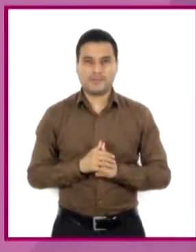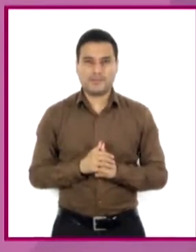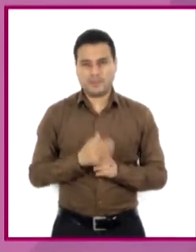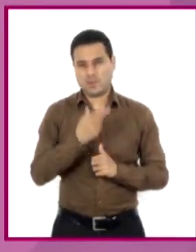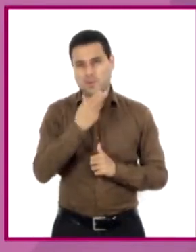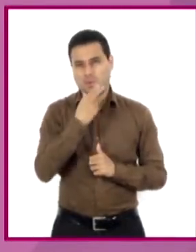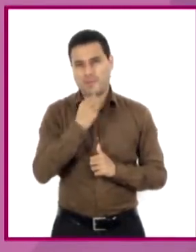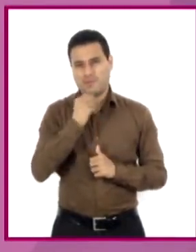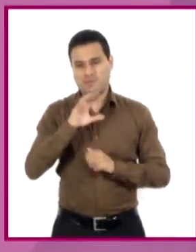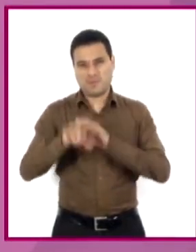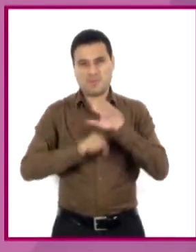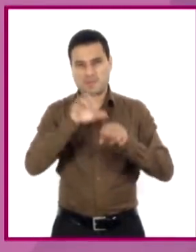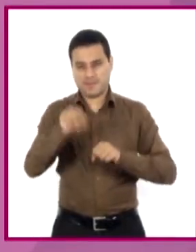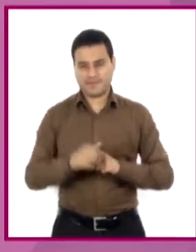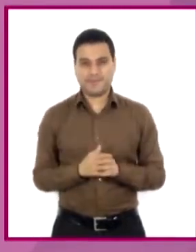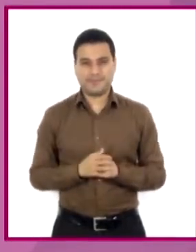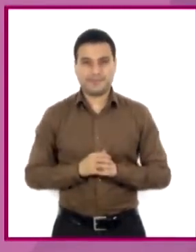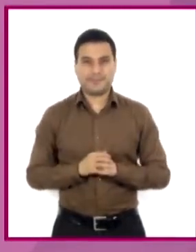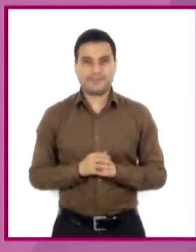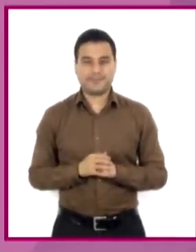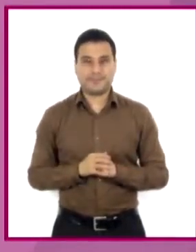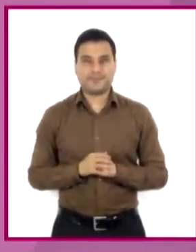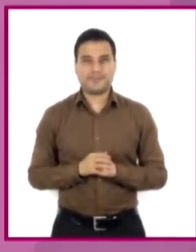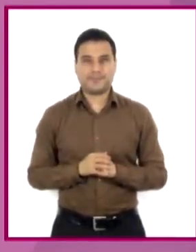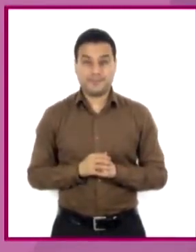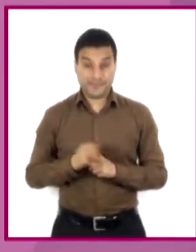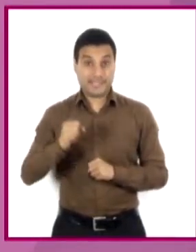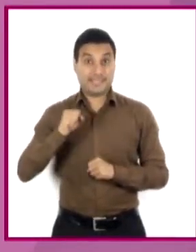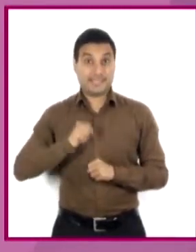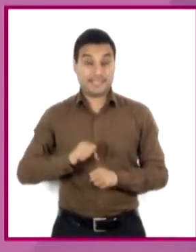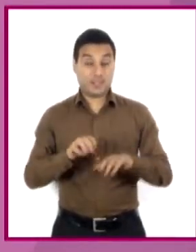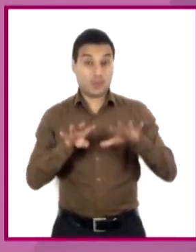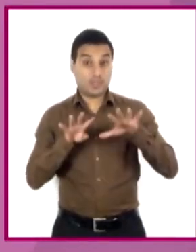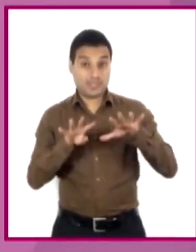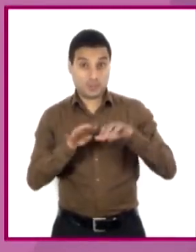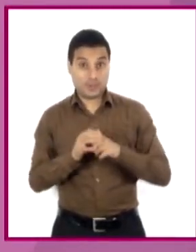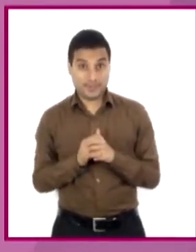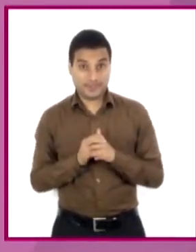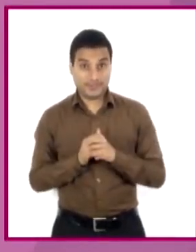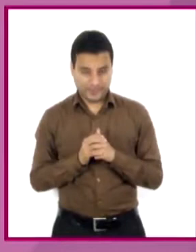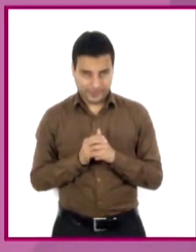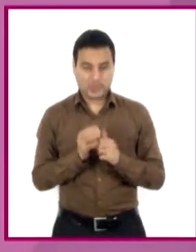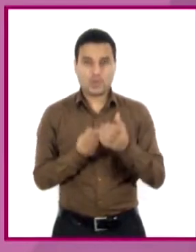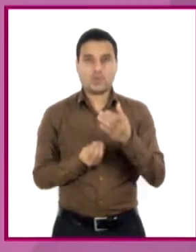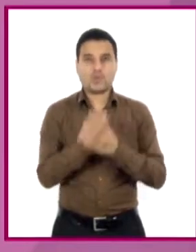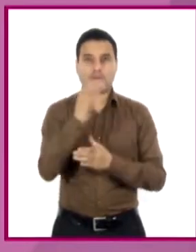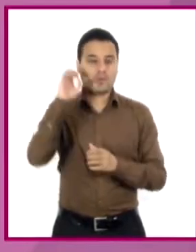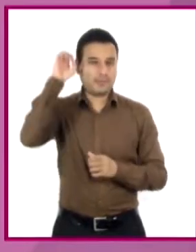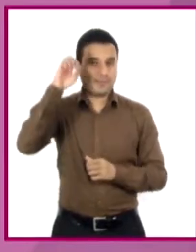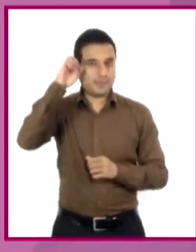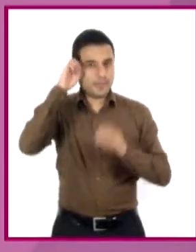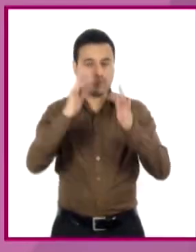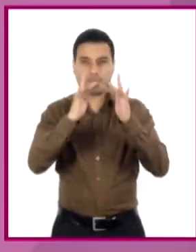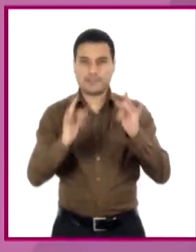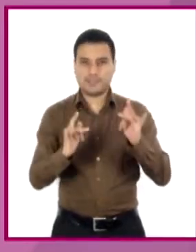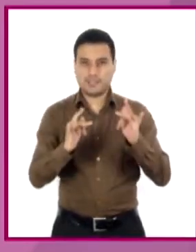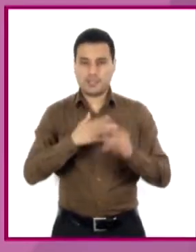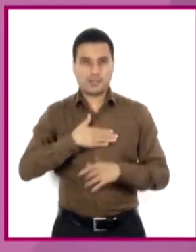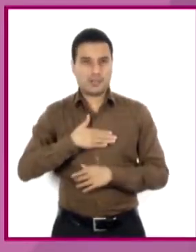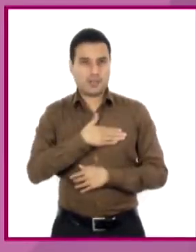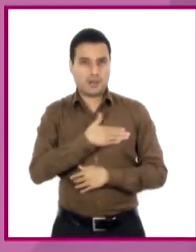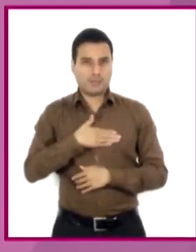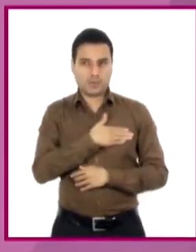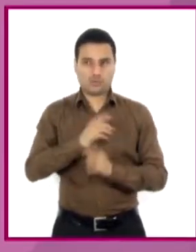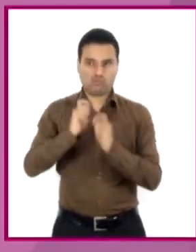¿no? Durante los primeros años del siglo XIX se creó el Imperio francés con Napoleón Bonaparte como su